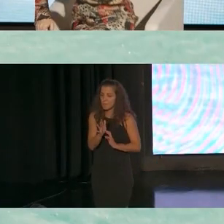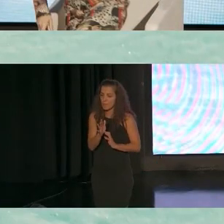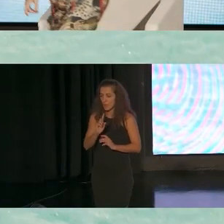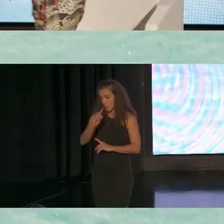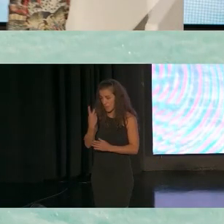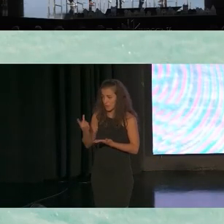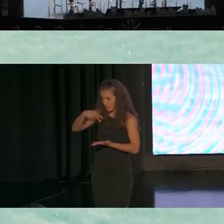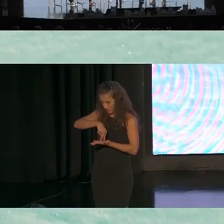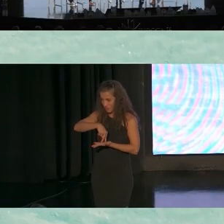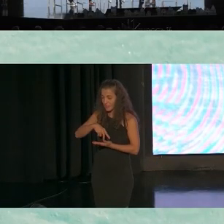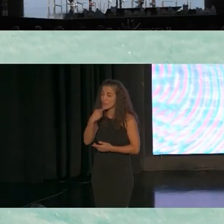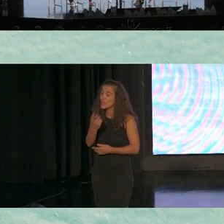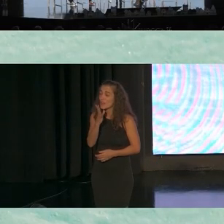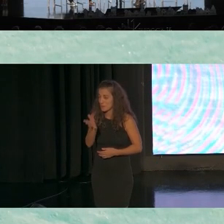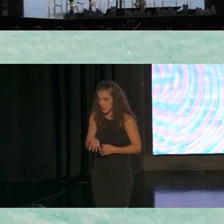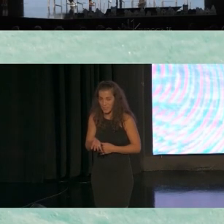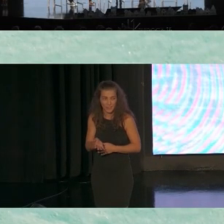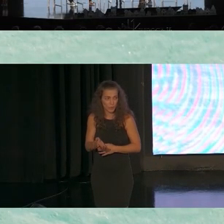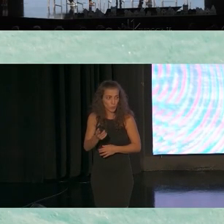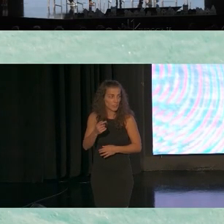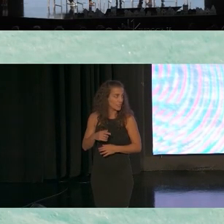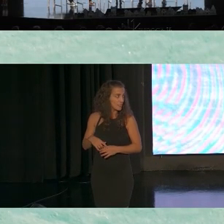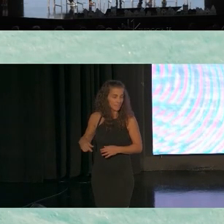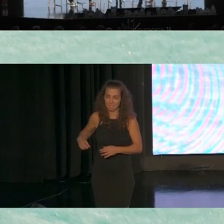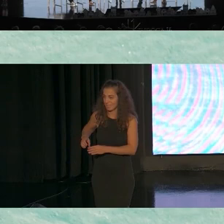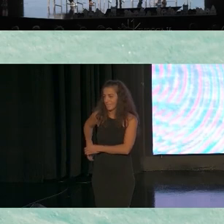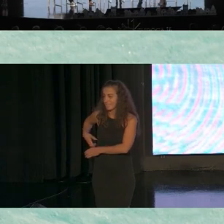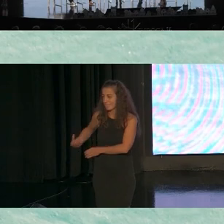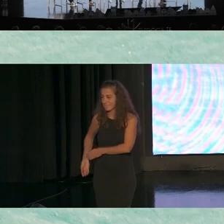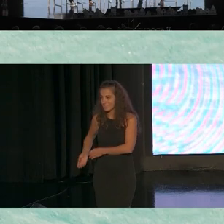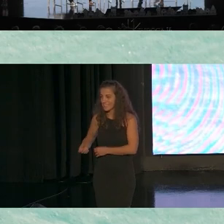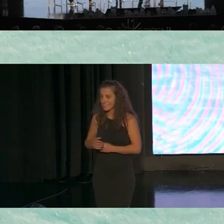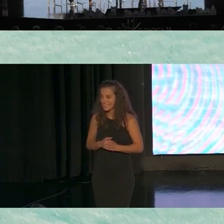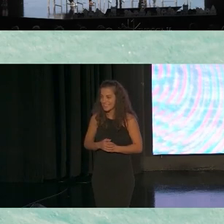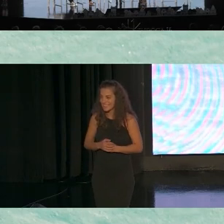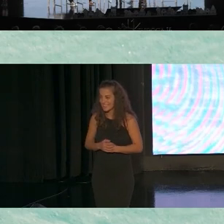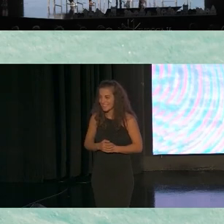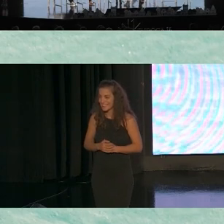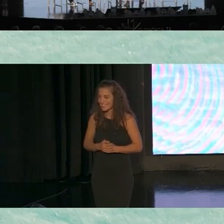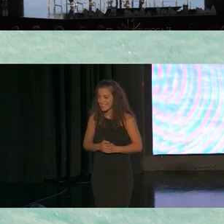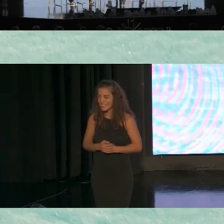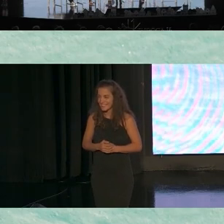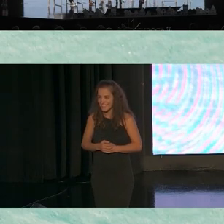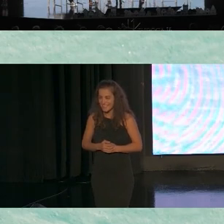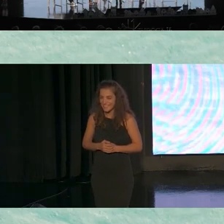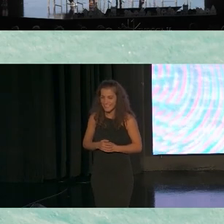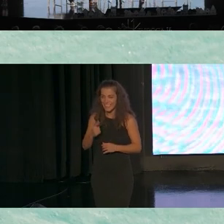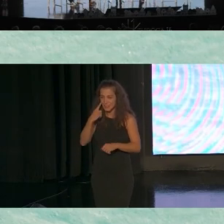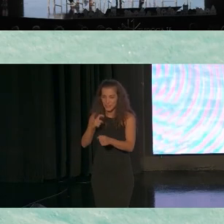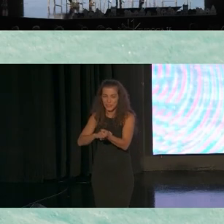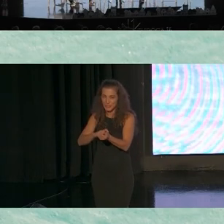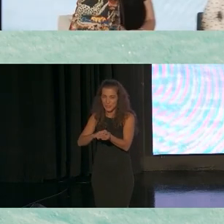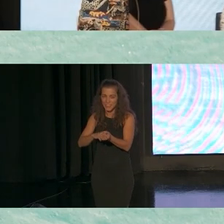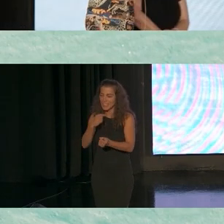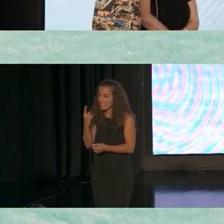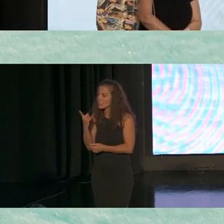levantar y os voy a decir por qué Uy la petaca me va a matar ese muchacho me ha dicho antes estoy super nerviosa y le he